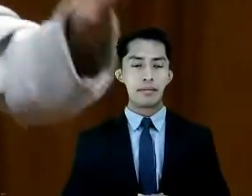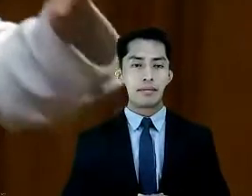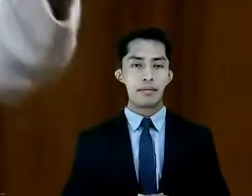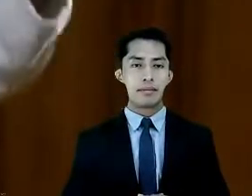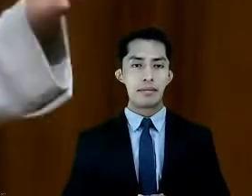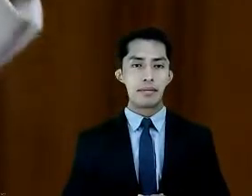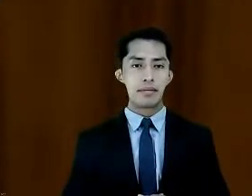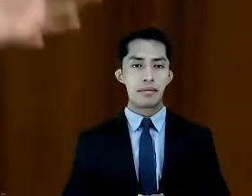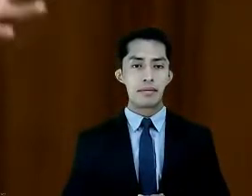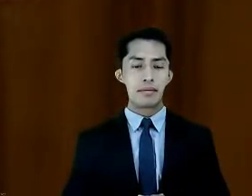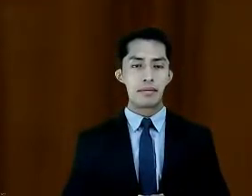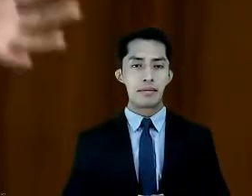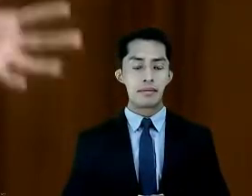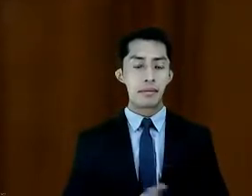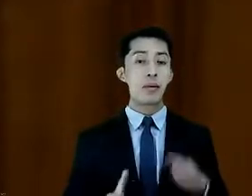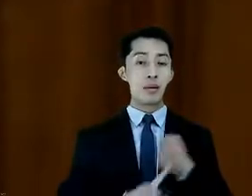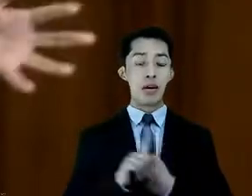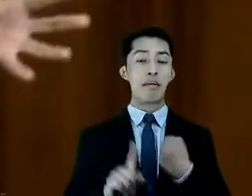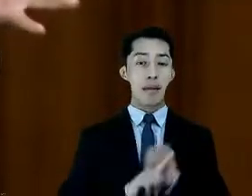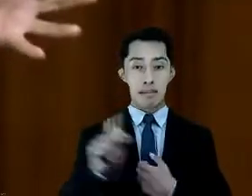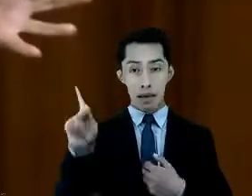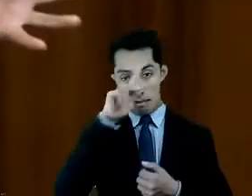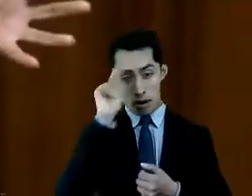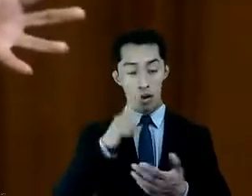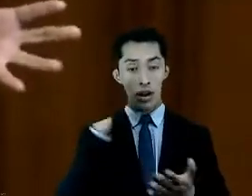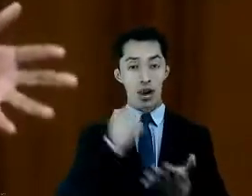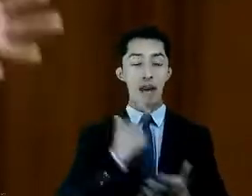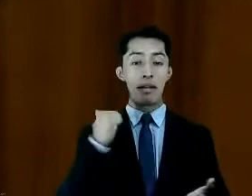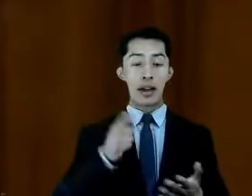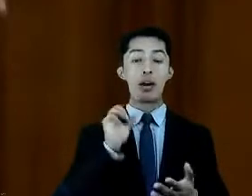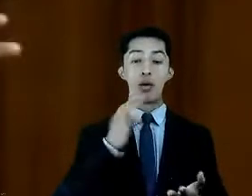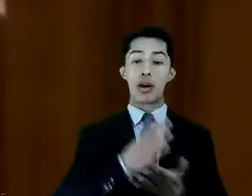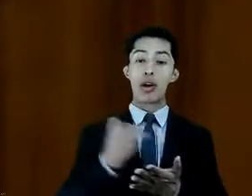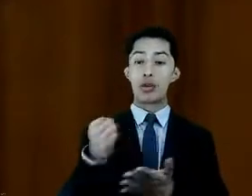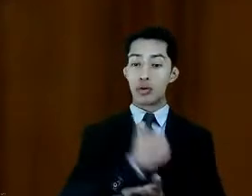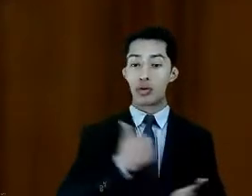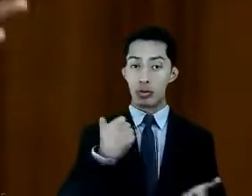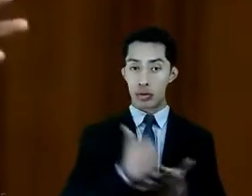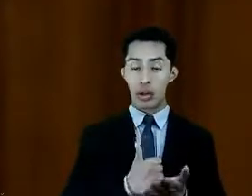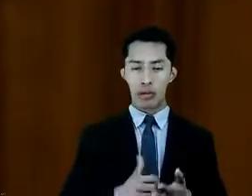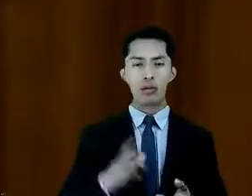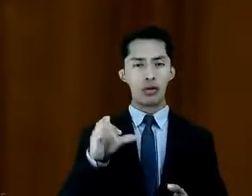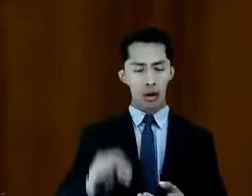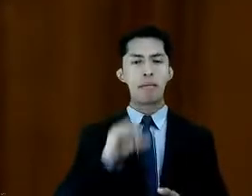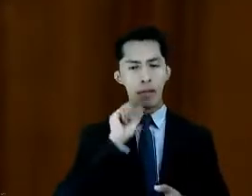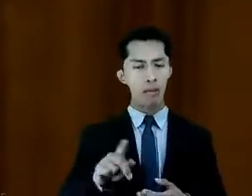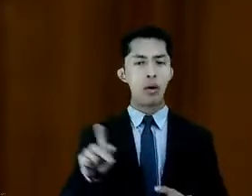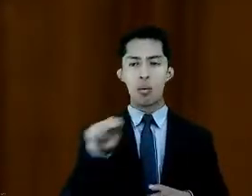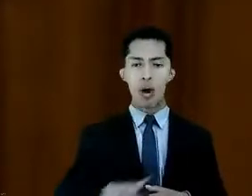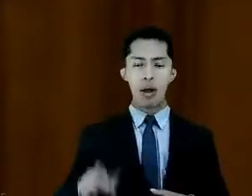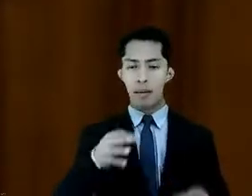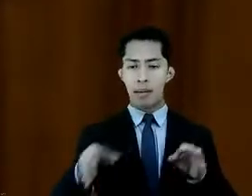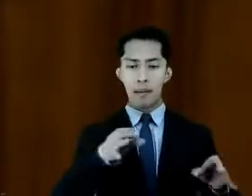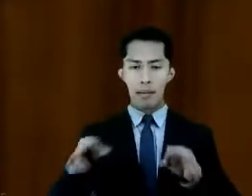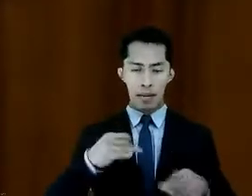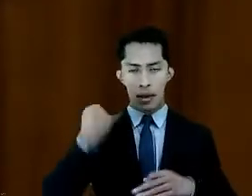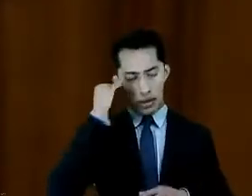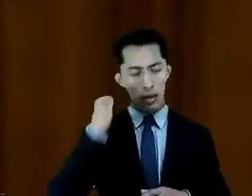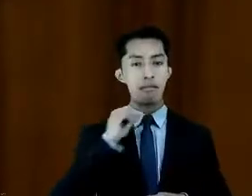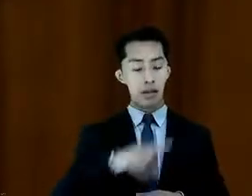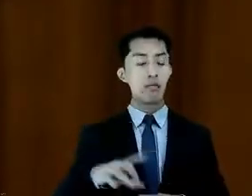el problema aún es mayor, no nada más en las ciudades, sino también en las comunidades